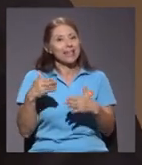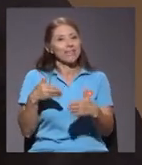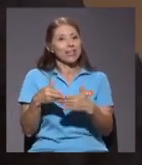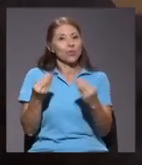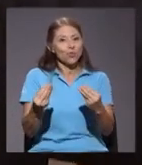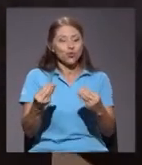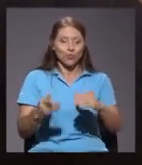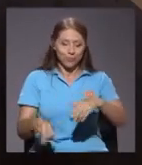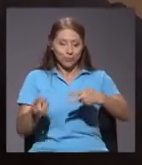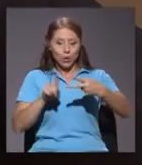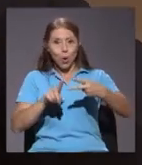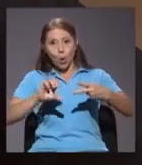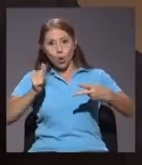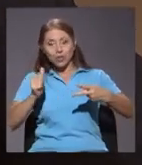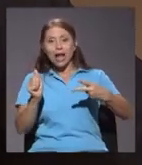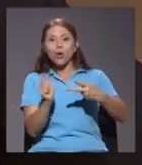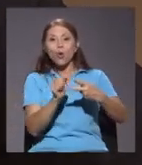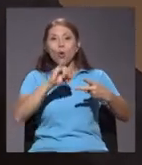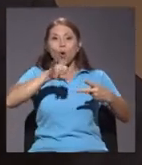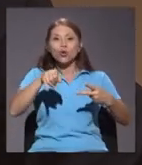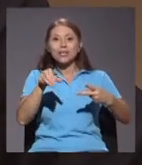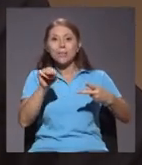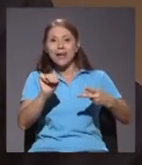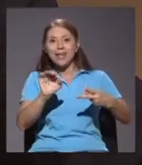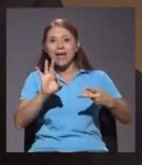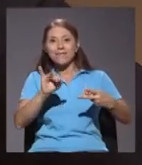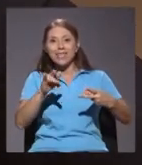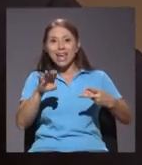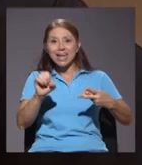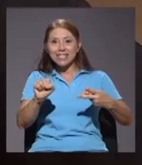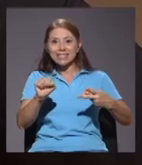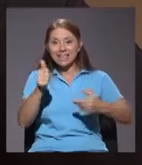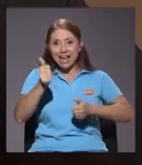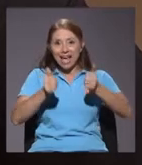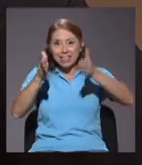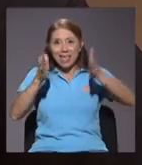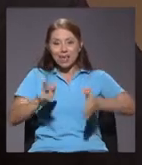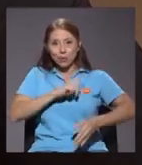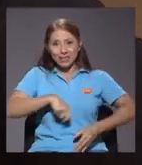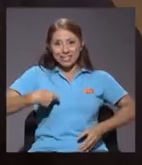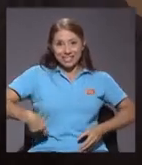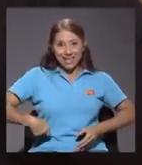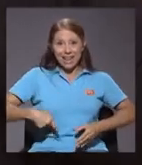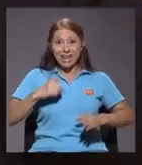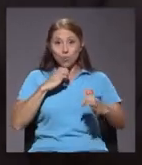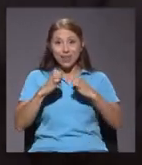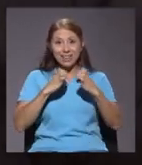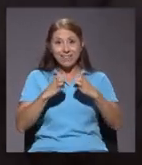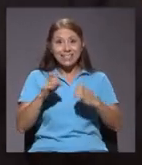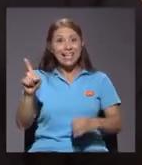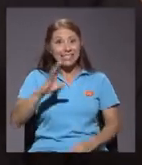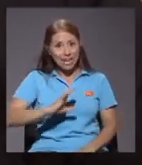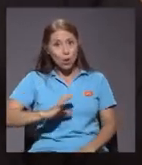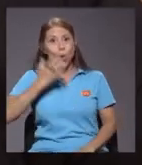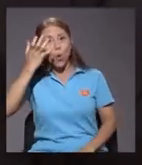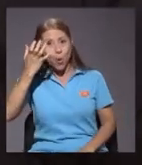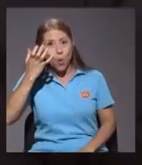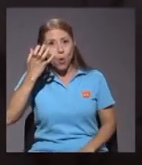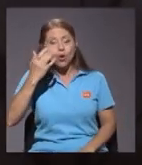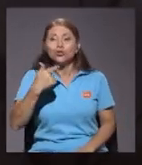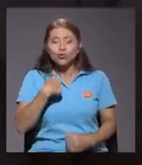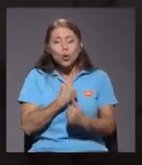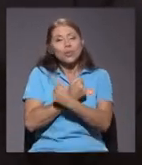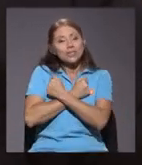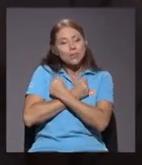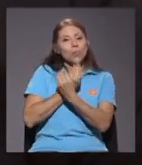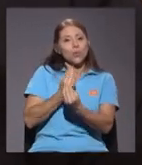como de maria figueres en una entrevista siendo candidato presidencial yo yo estimo mucho